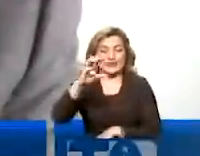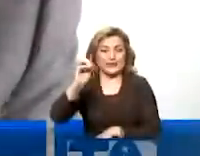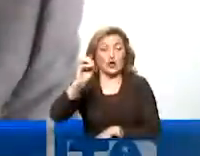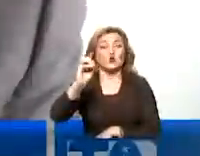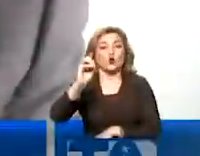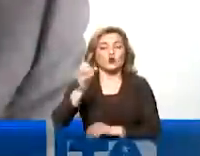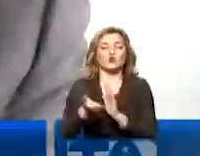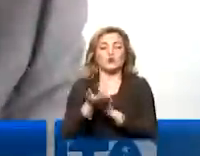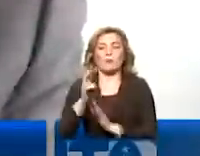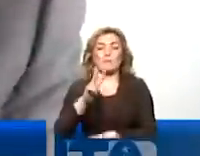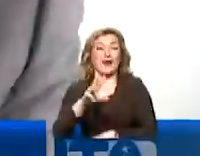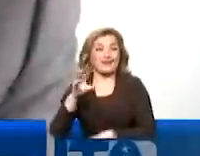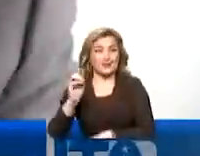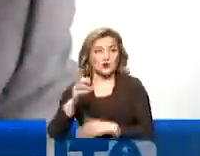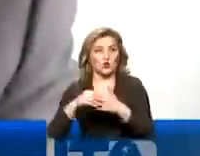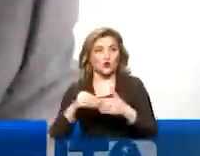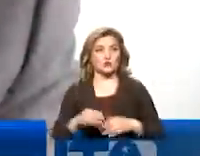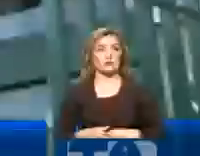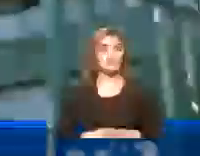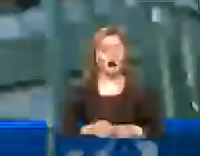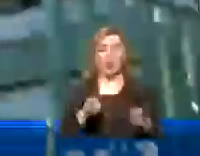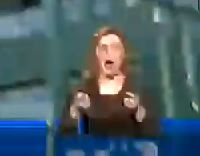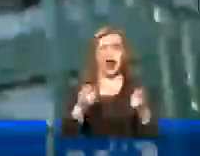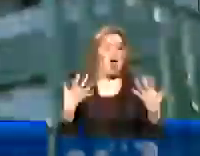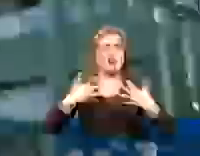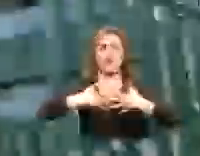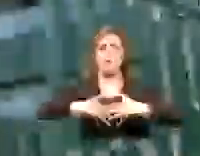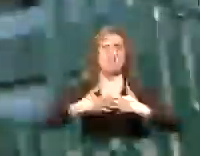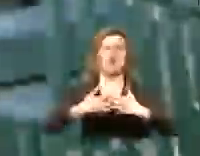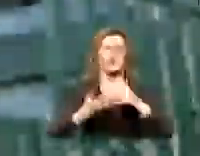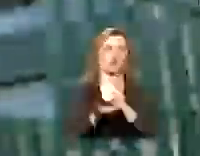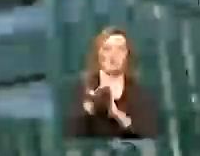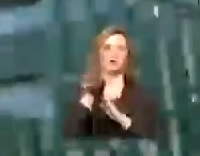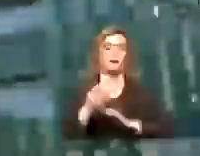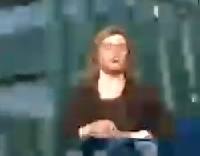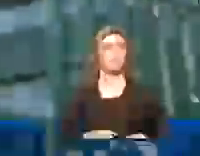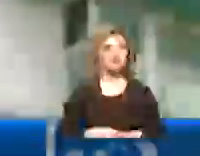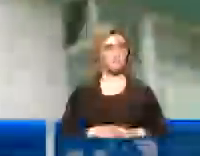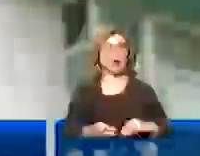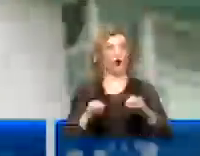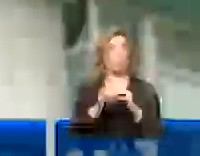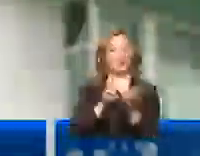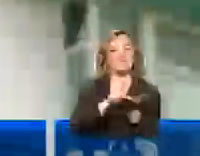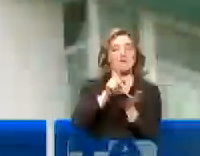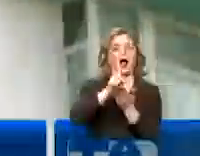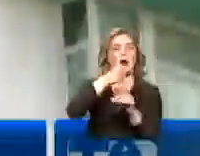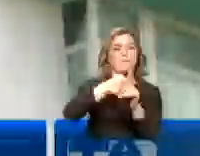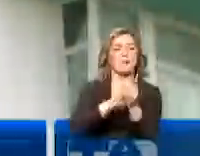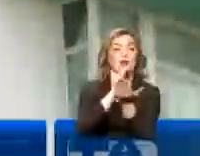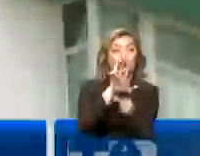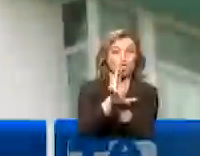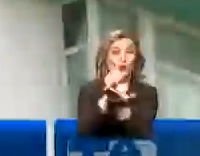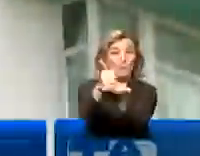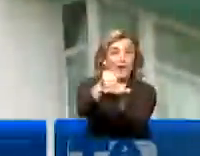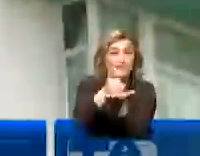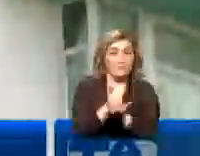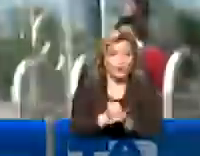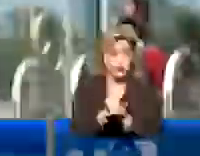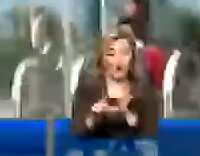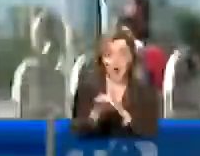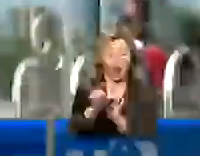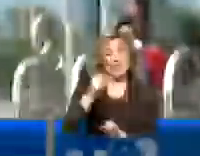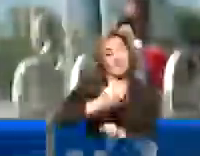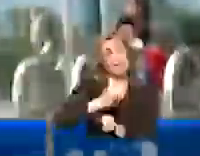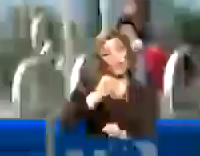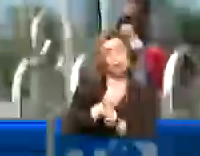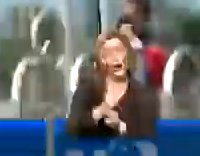forma automática, no necesita una regulación. También existen incrementos en las aportaciones al IES, en los beneficios de ley para el trabajador